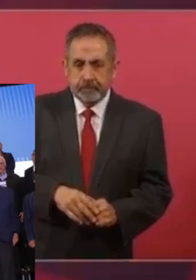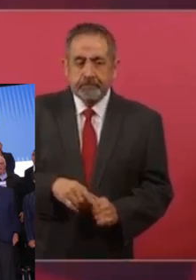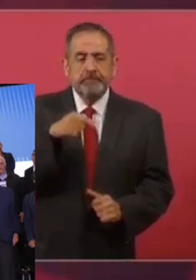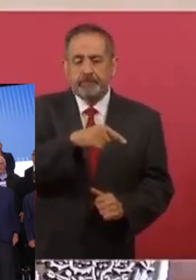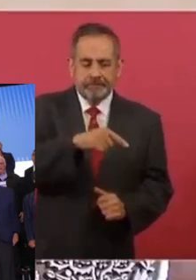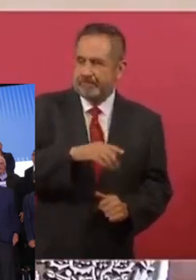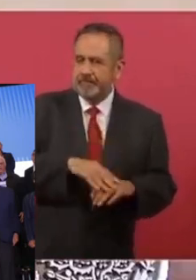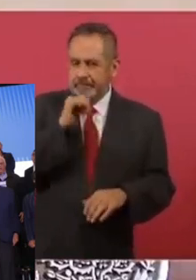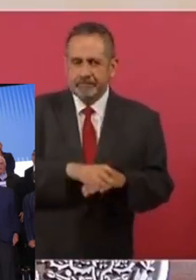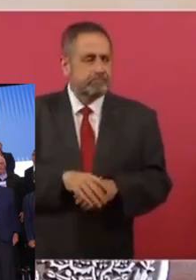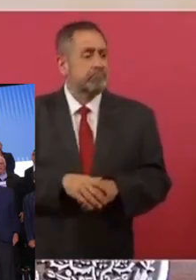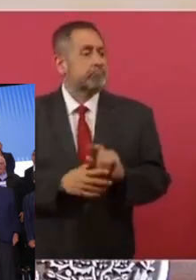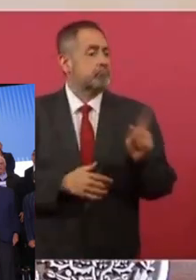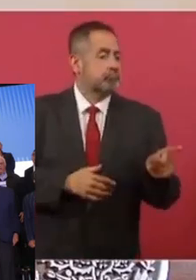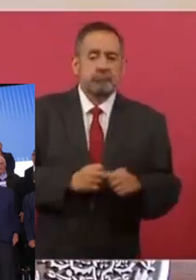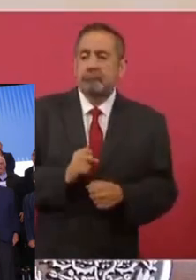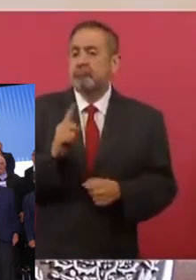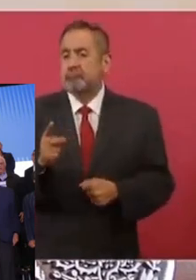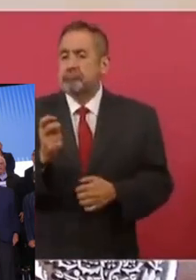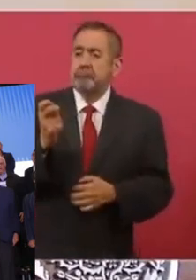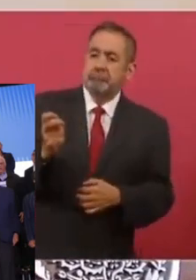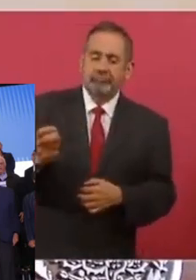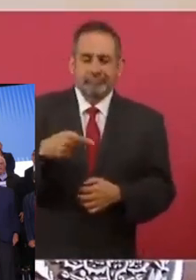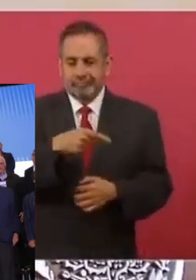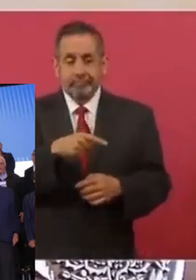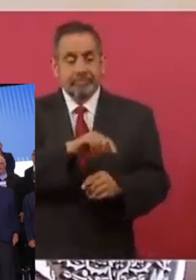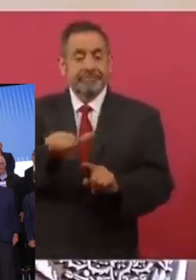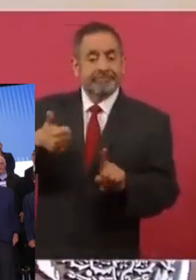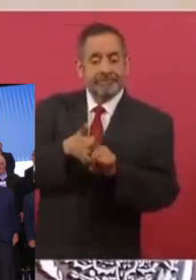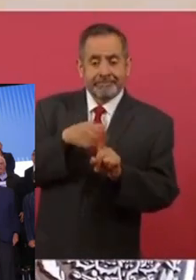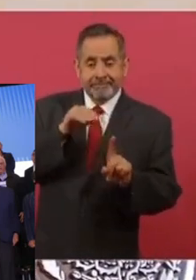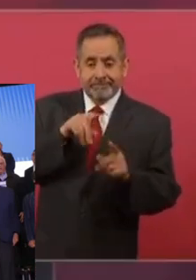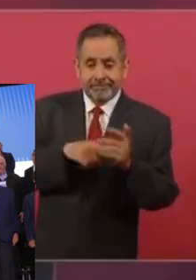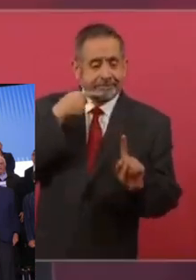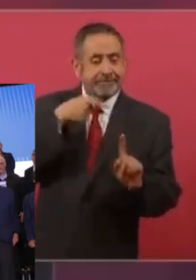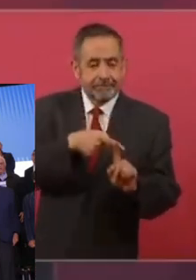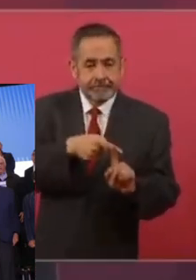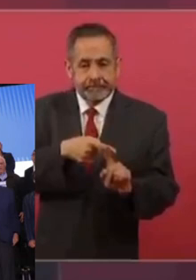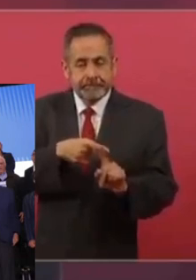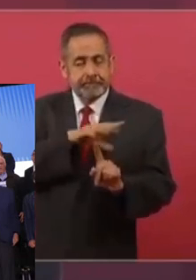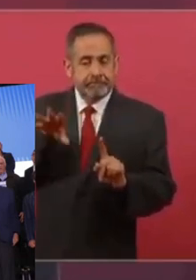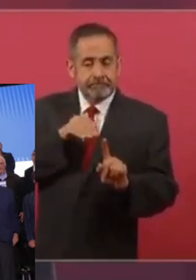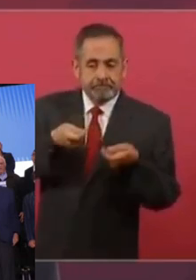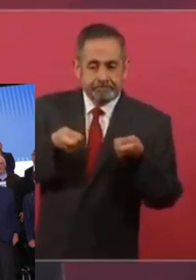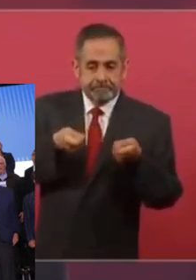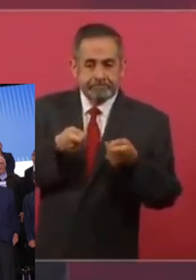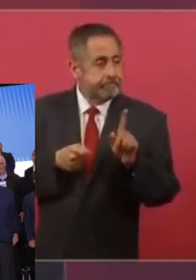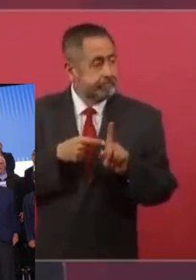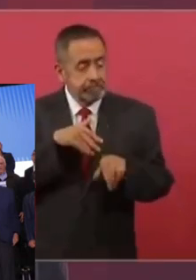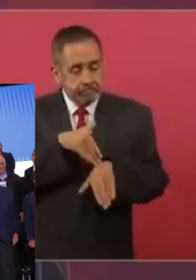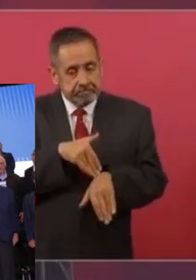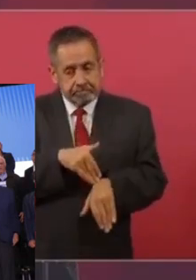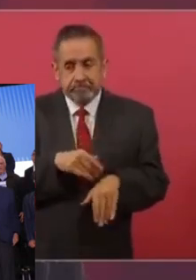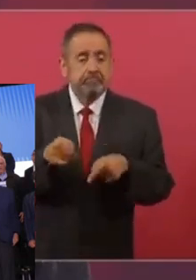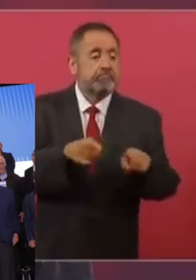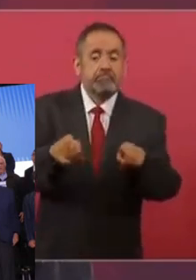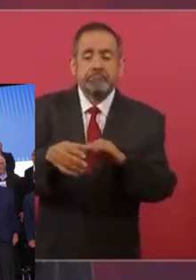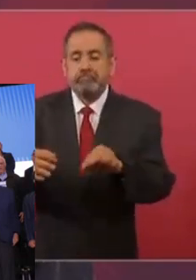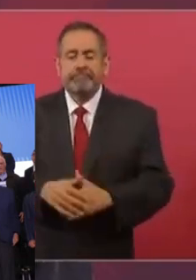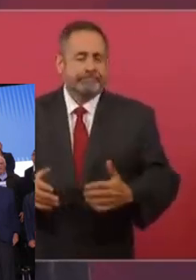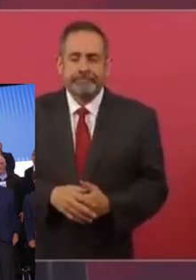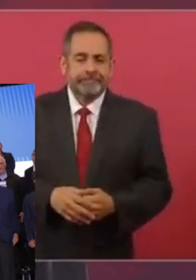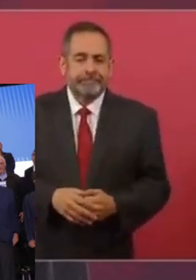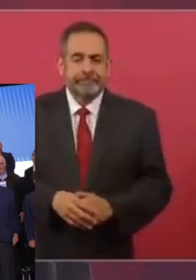ese nada más señala, ¿no? Es el del dedazo. Pero atrás le están diciendo.